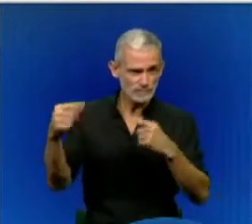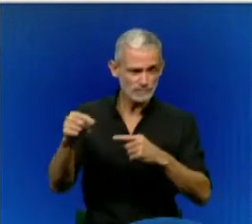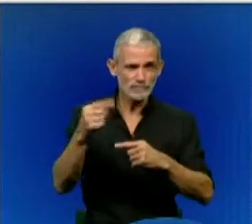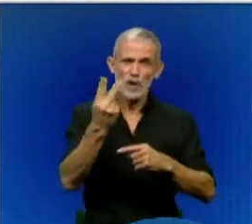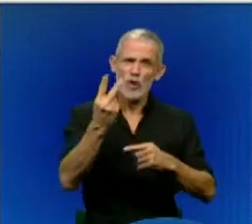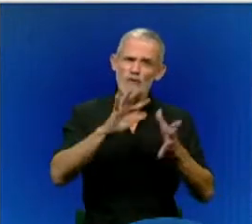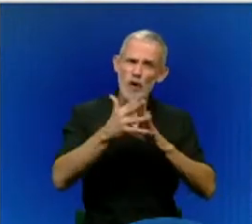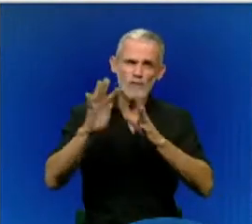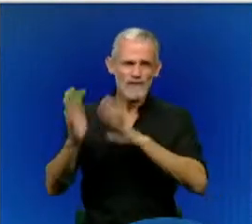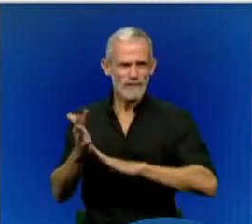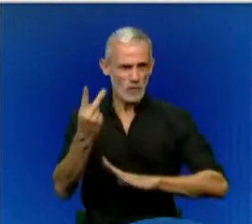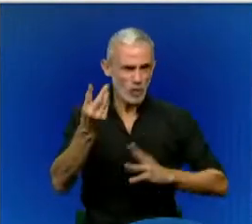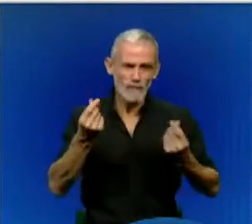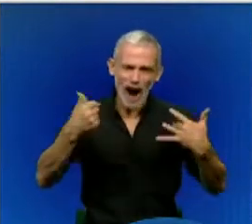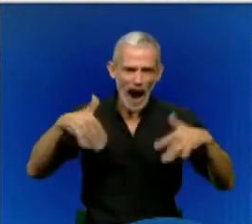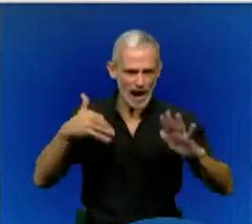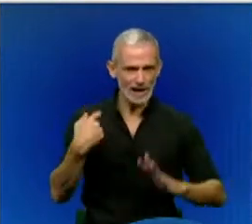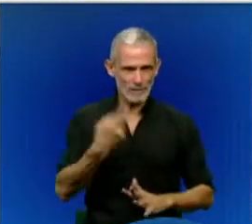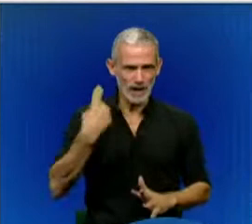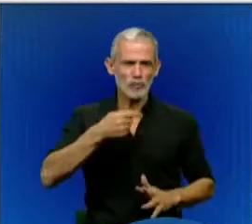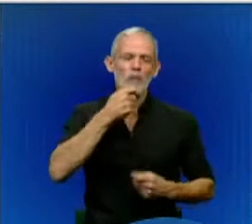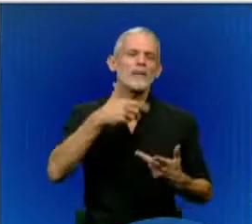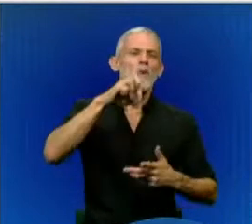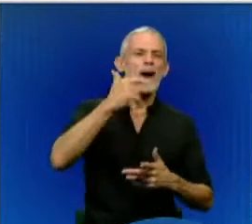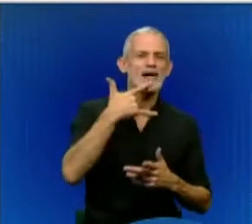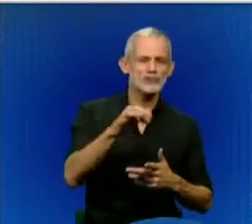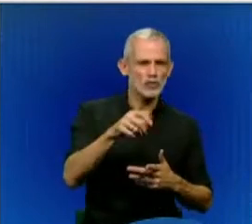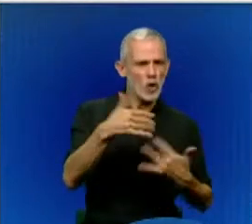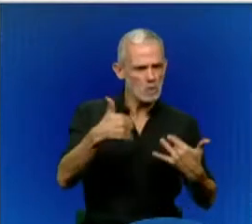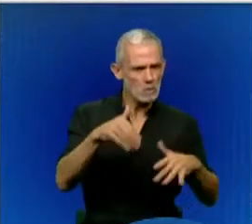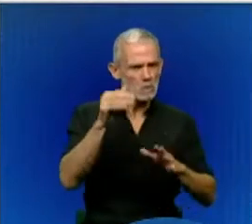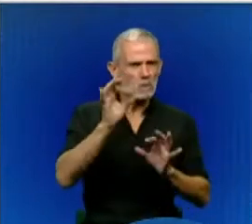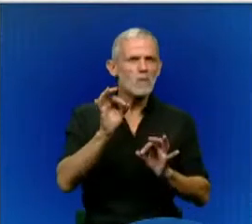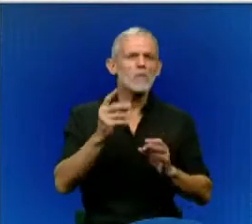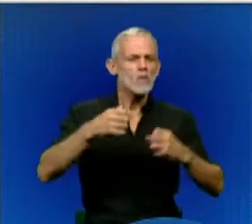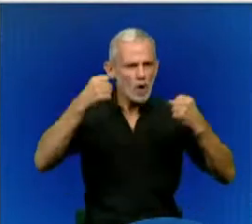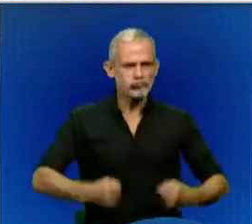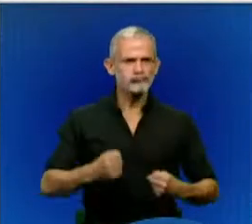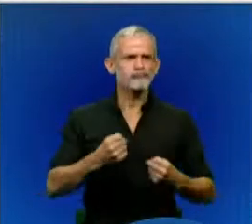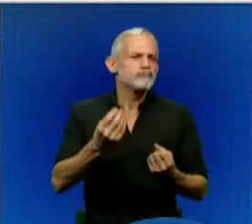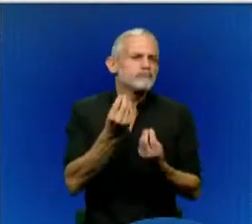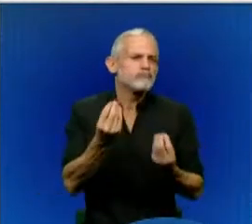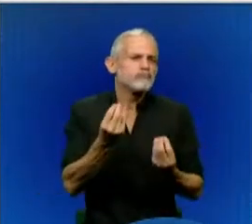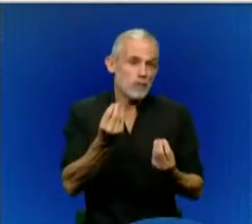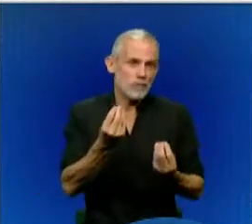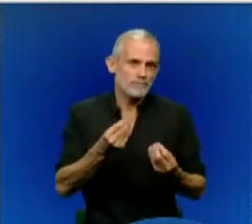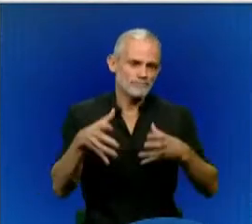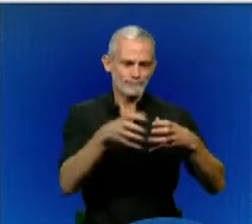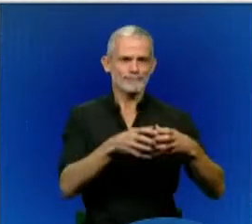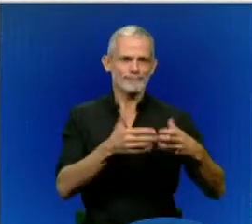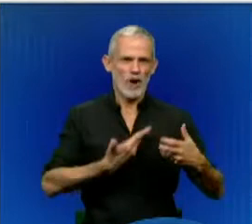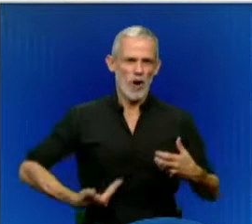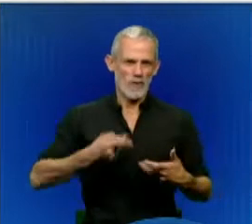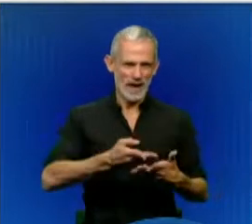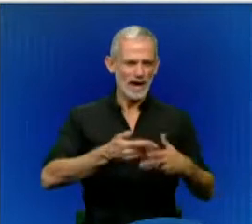las diferentes formas electorales muy valiosas para nosotros, por ejemplo, la PASO, a partir de una firme determinación del bloque